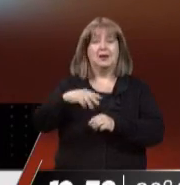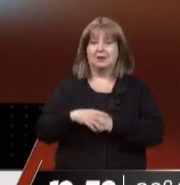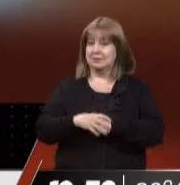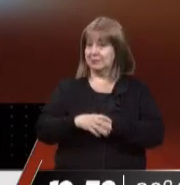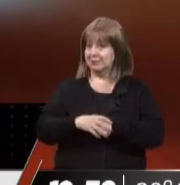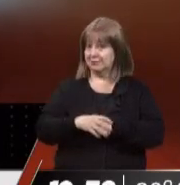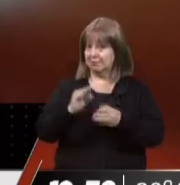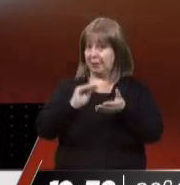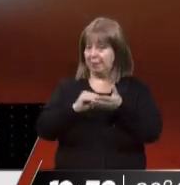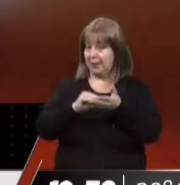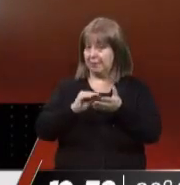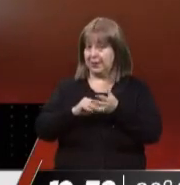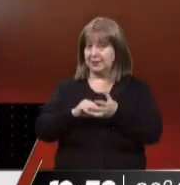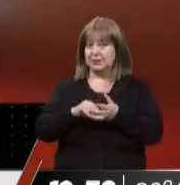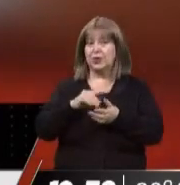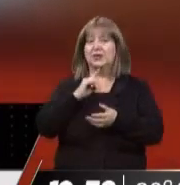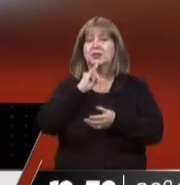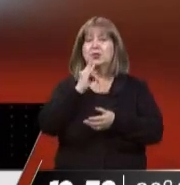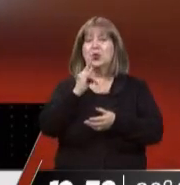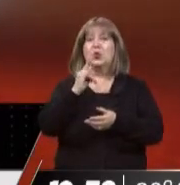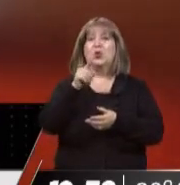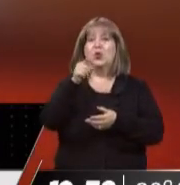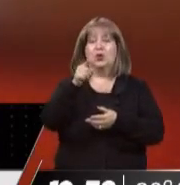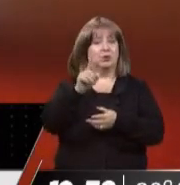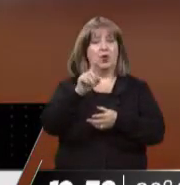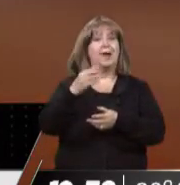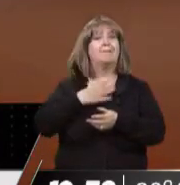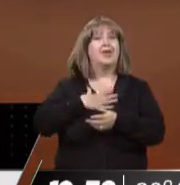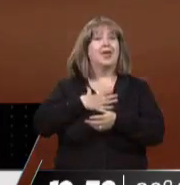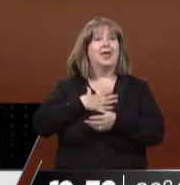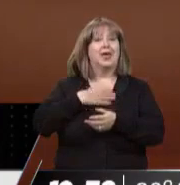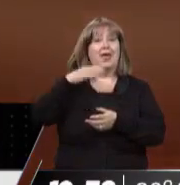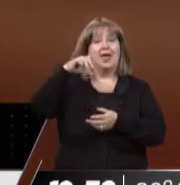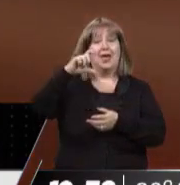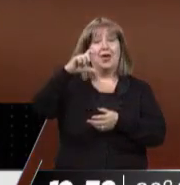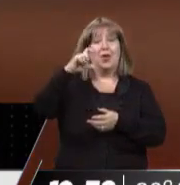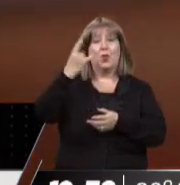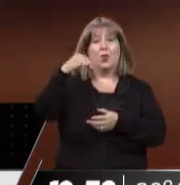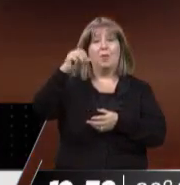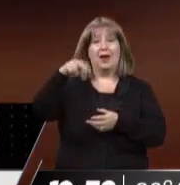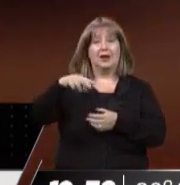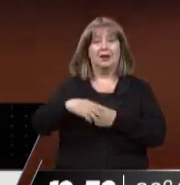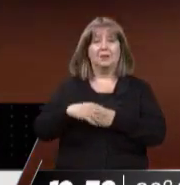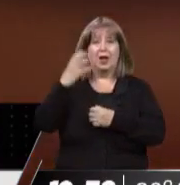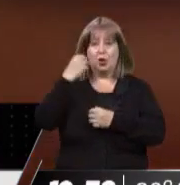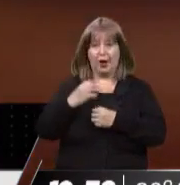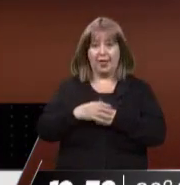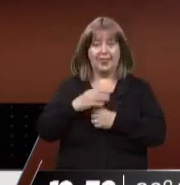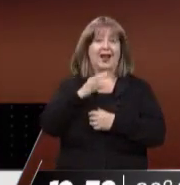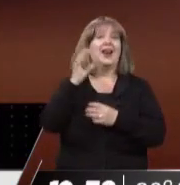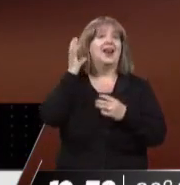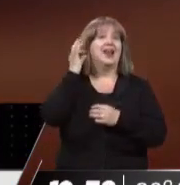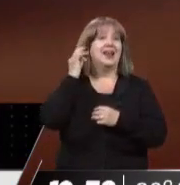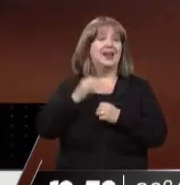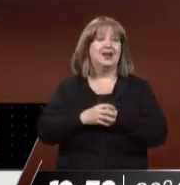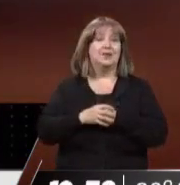no, y siguió. Esa no, esa estuvo. Dura como Tucumán. 5 minutos, por eso digo que hasta ahí, pero continúa. Me gusta porque se enoja con el padre. No, y se enoja, sí, claro,